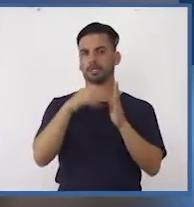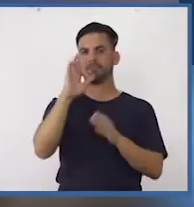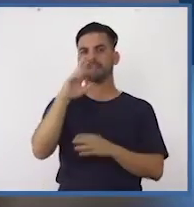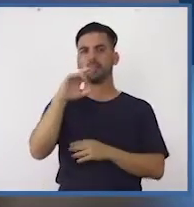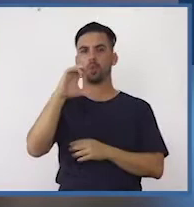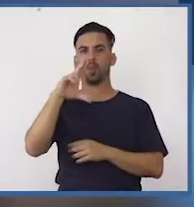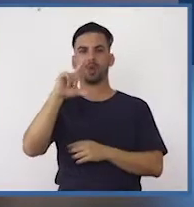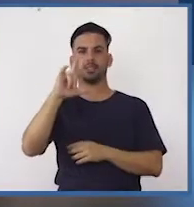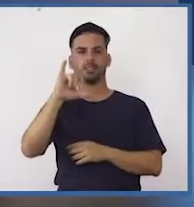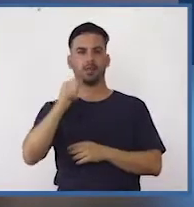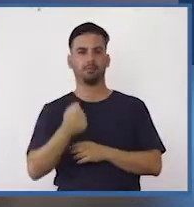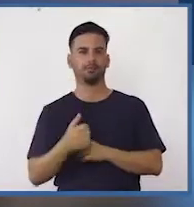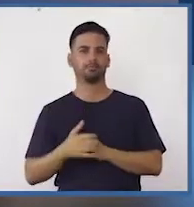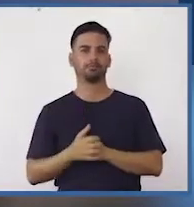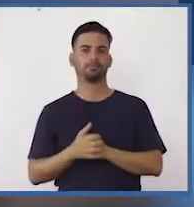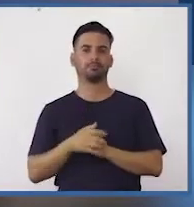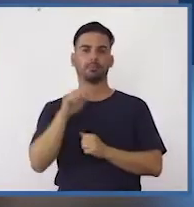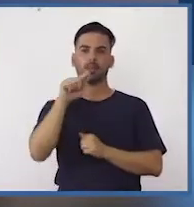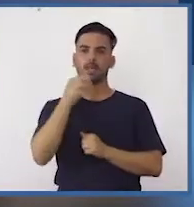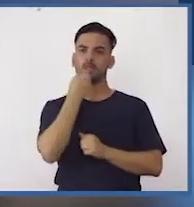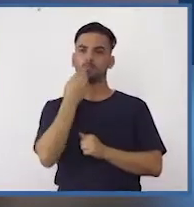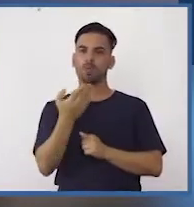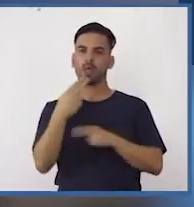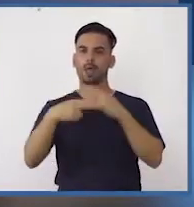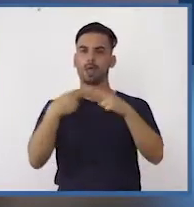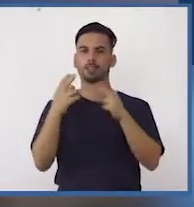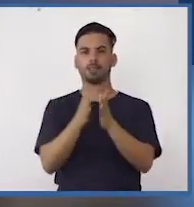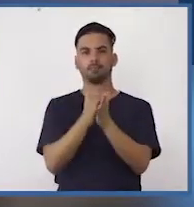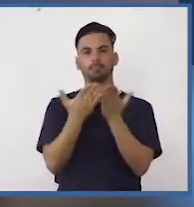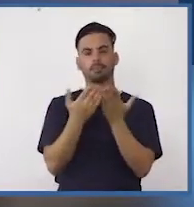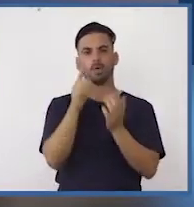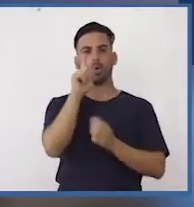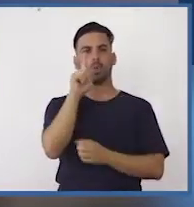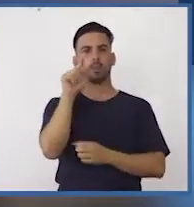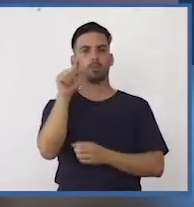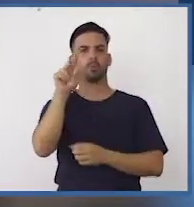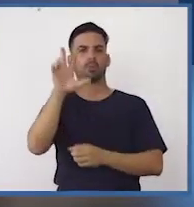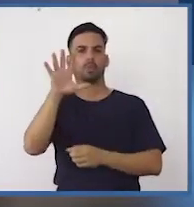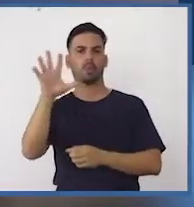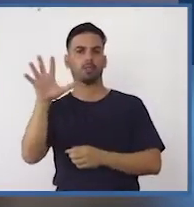Dice, cierto equipo genera sonido con una frecuencia de 1000 Hz.